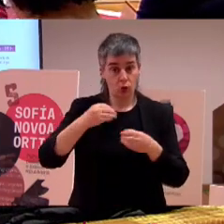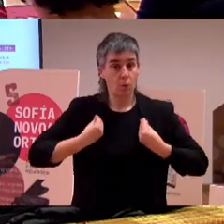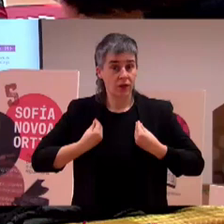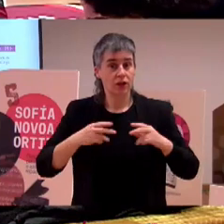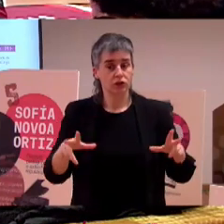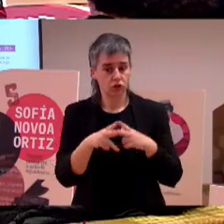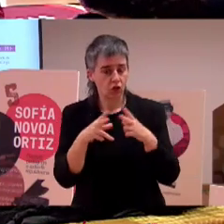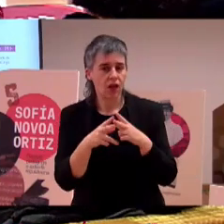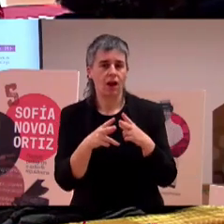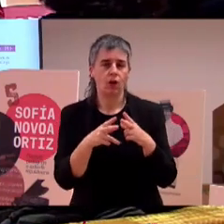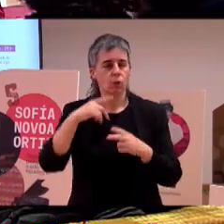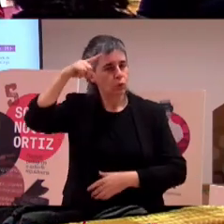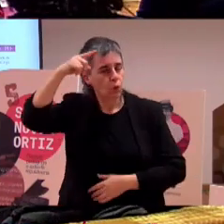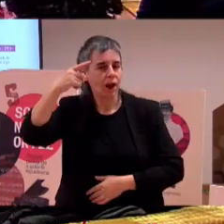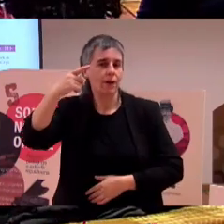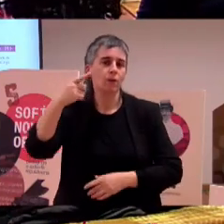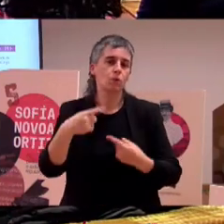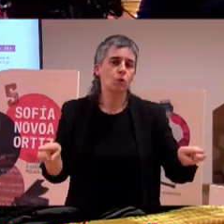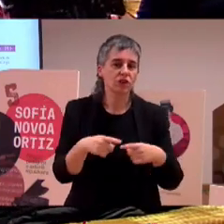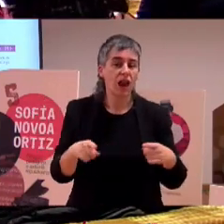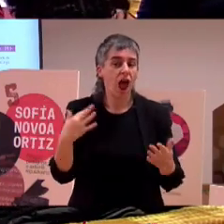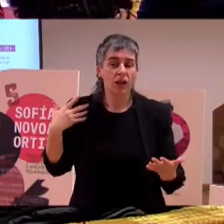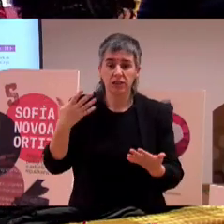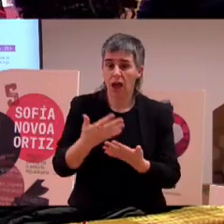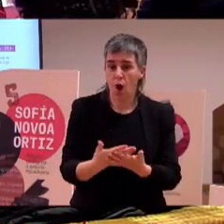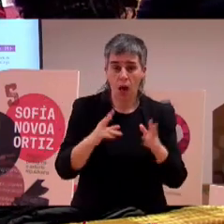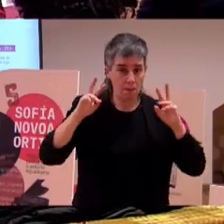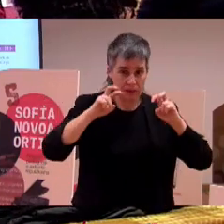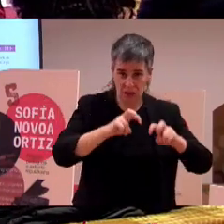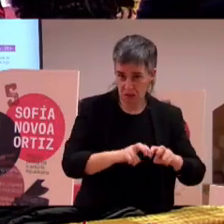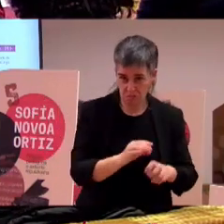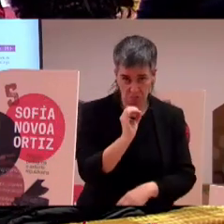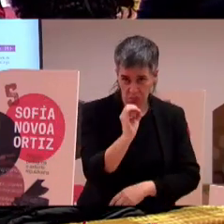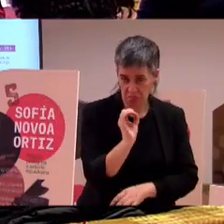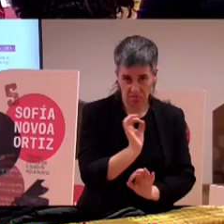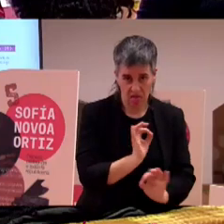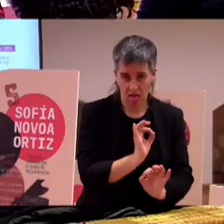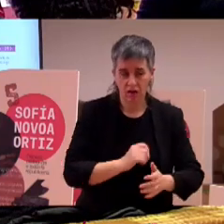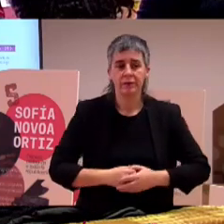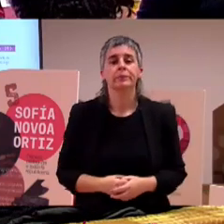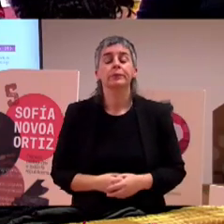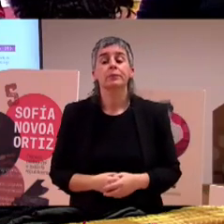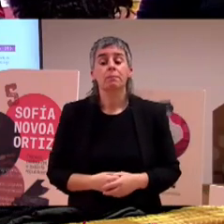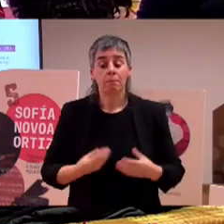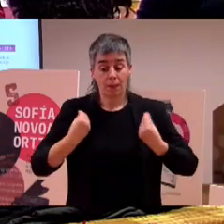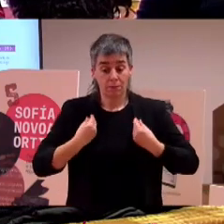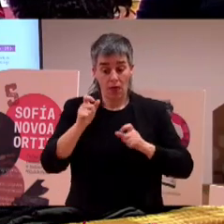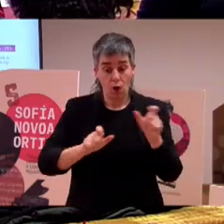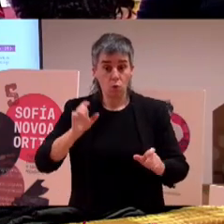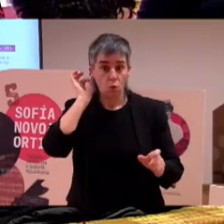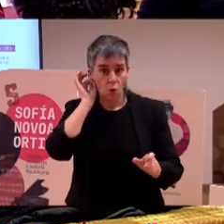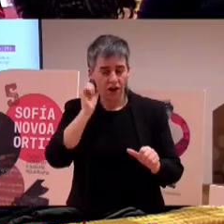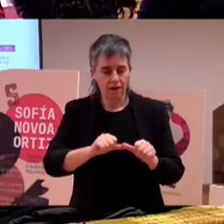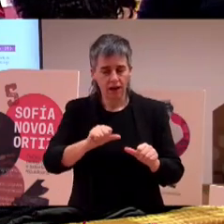e musical que hasta o momento teña sido ignorada pola investigación, non? A trayectoria destas mulleres non pode entenderse